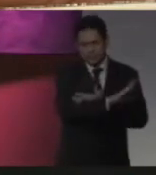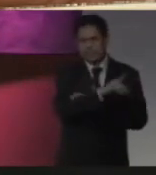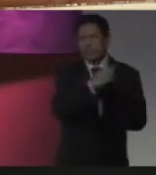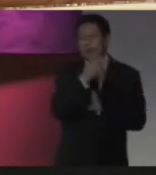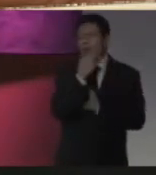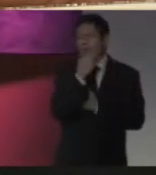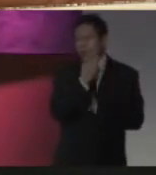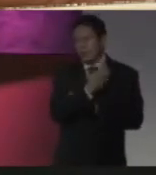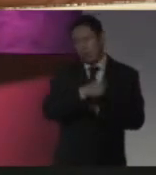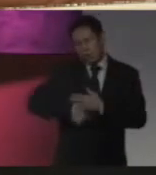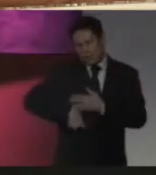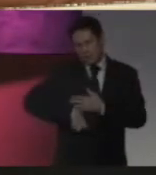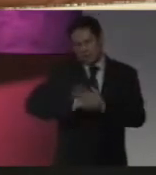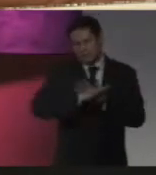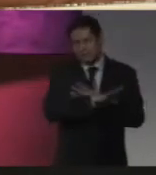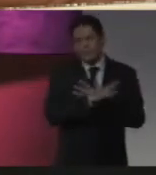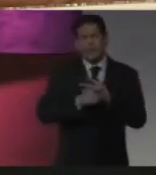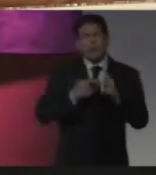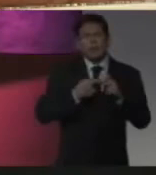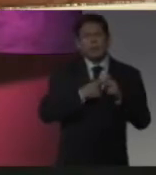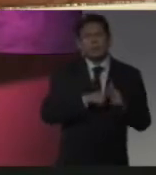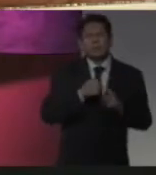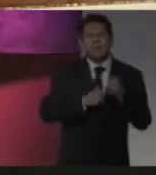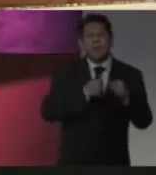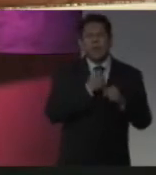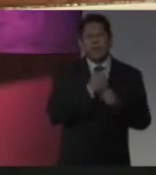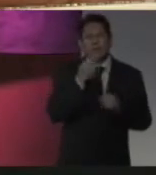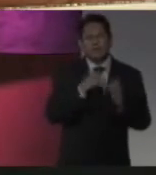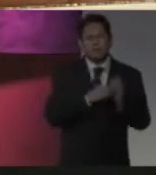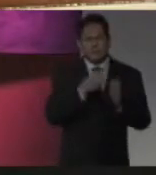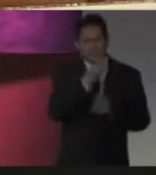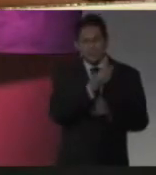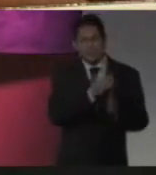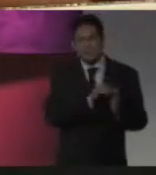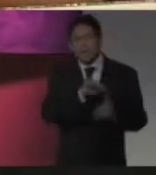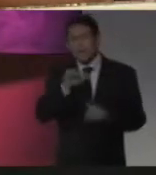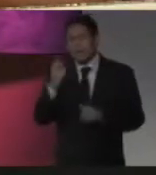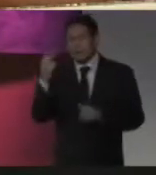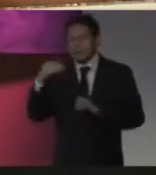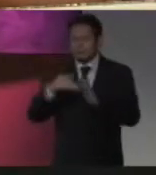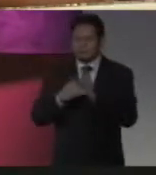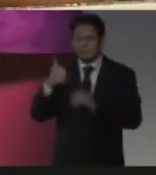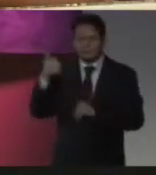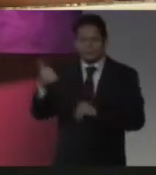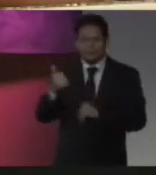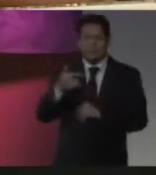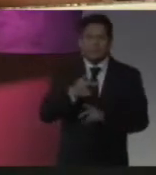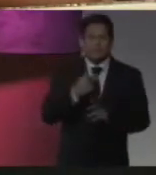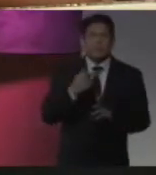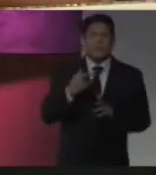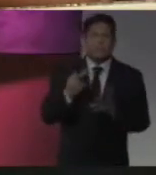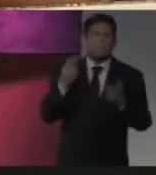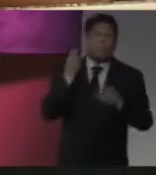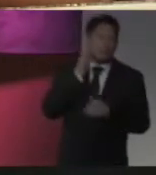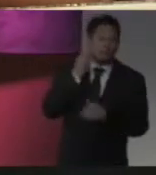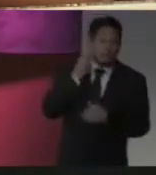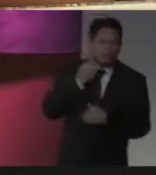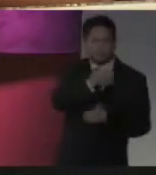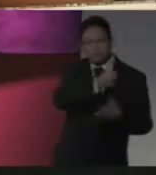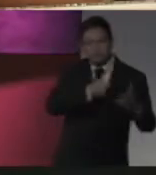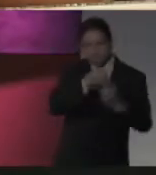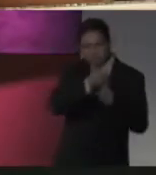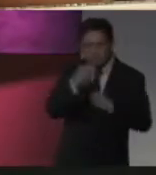Trabajamos desde el 2003 hasta el 2006 en la defensa jurídica con mucho éxito,